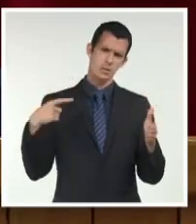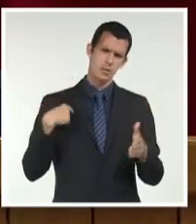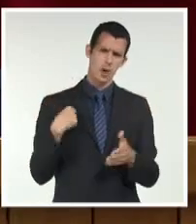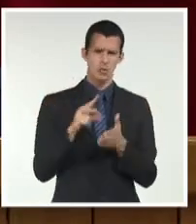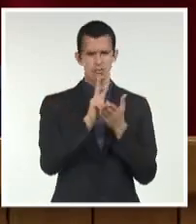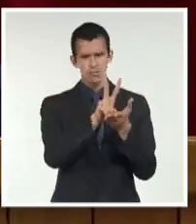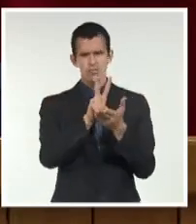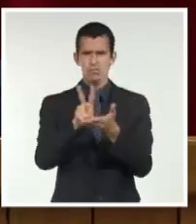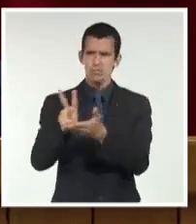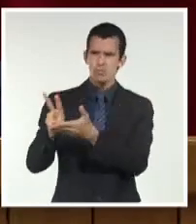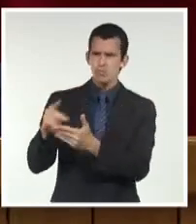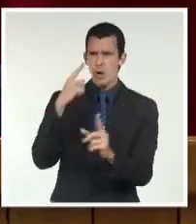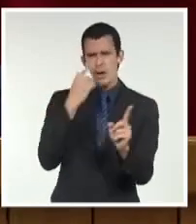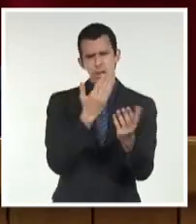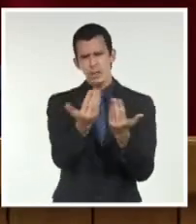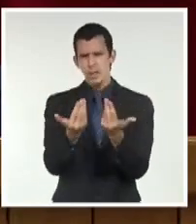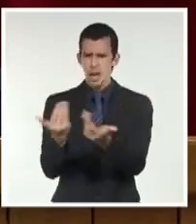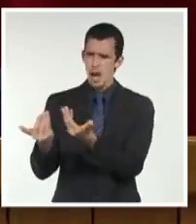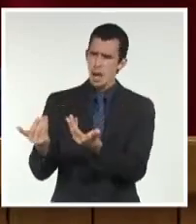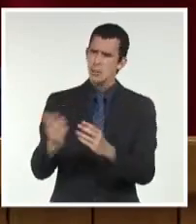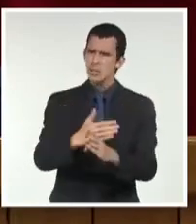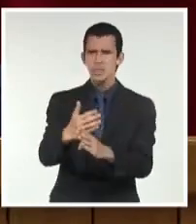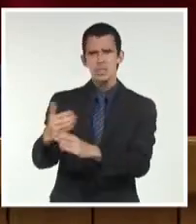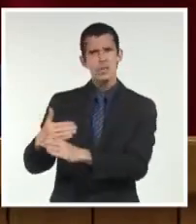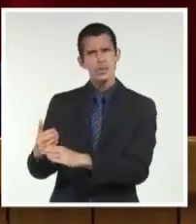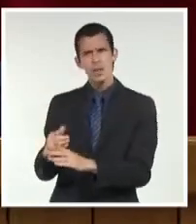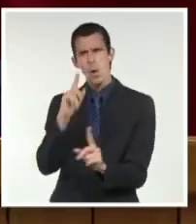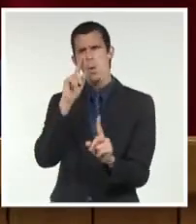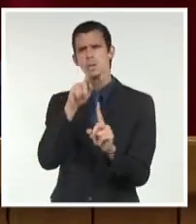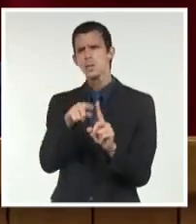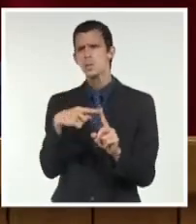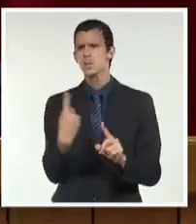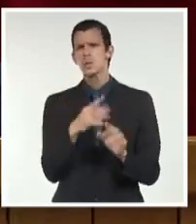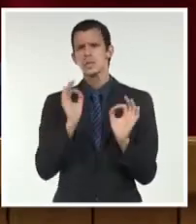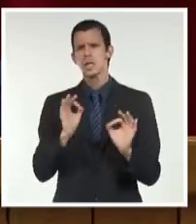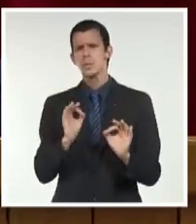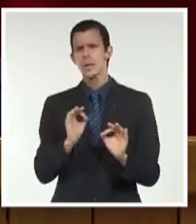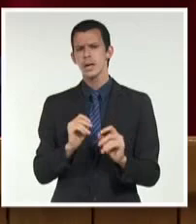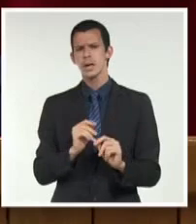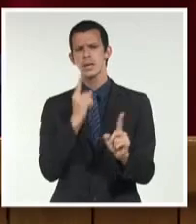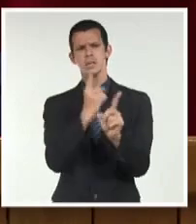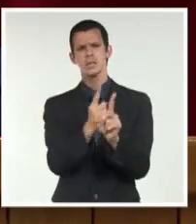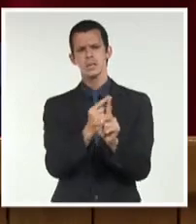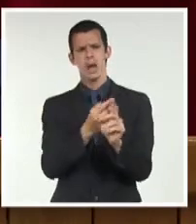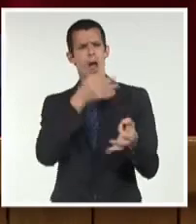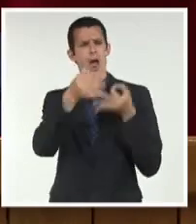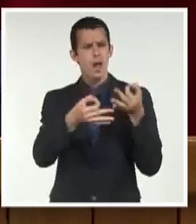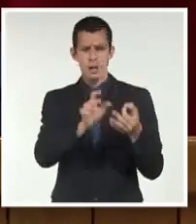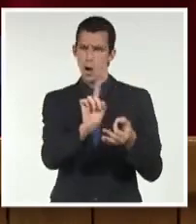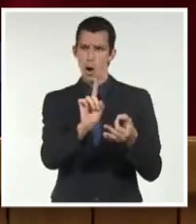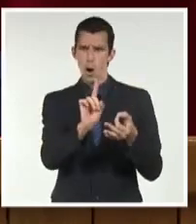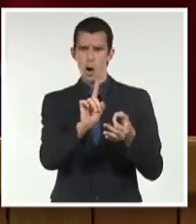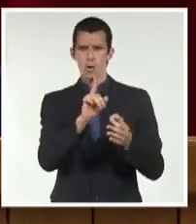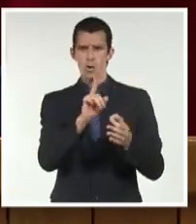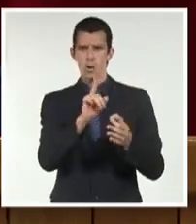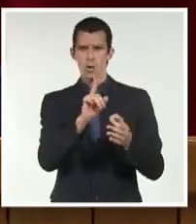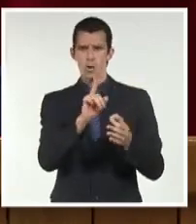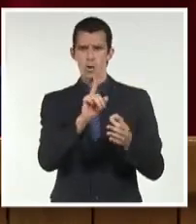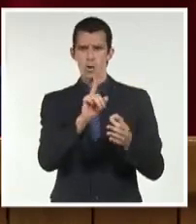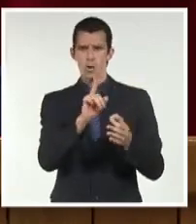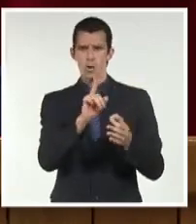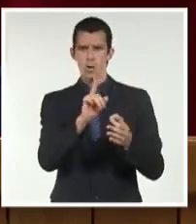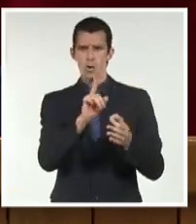sectores, durante los cuales, más que hablar, escuchamos. A eso se suma la revisión de